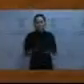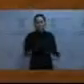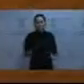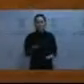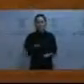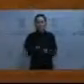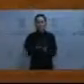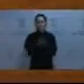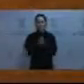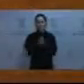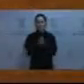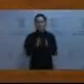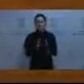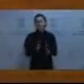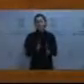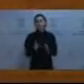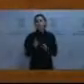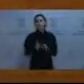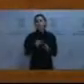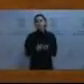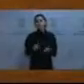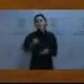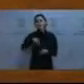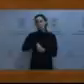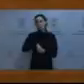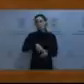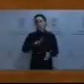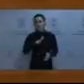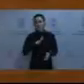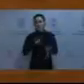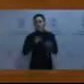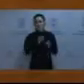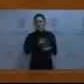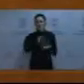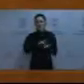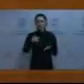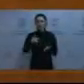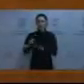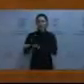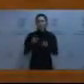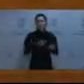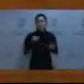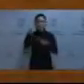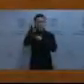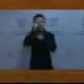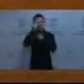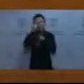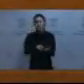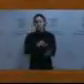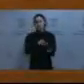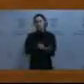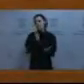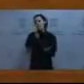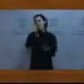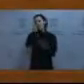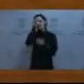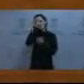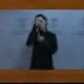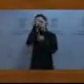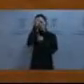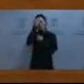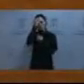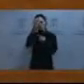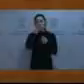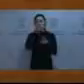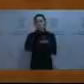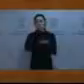todos ustedes que me voten un plan. Y yo, cuando estaba preparando mi intervención, me dio que pensar la palabra plan. Tuve que pararme a pensar, porque, claro,